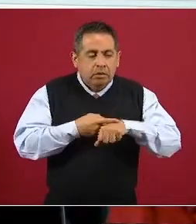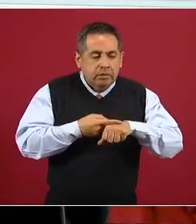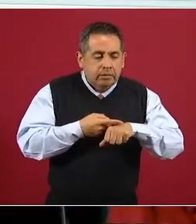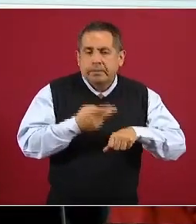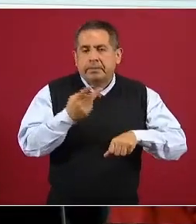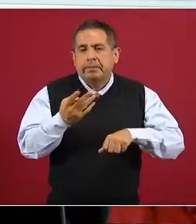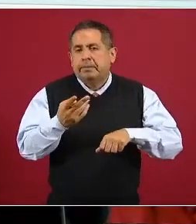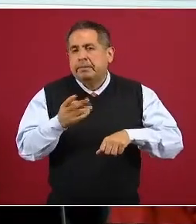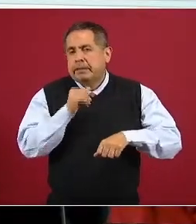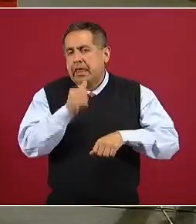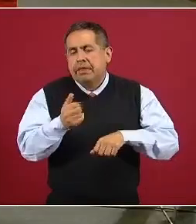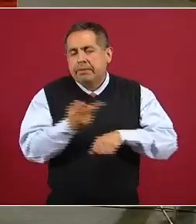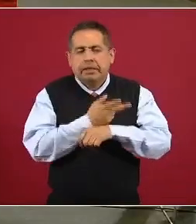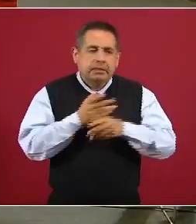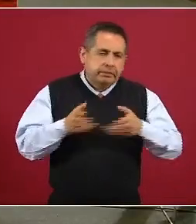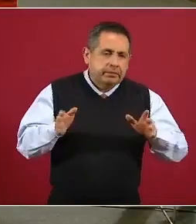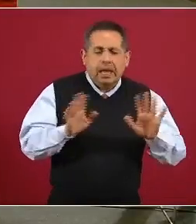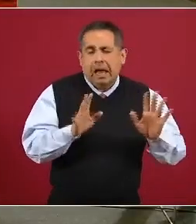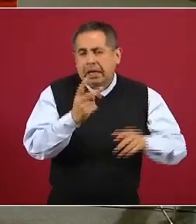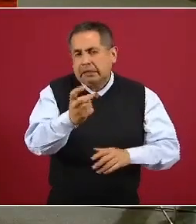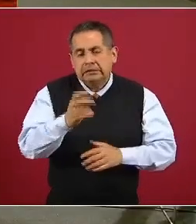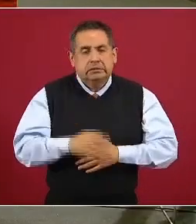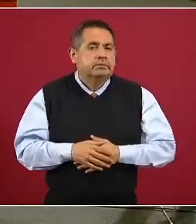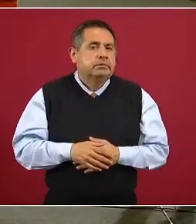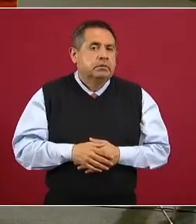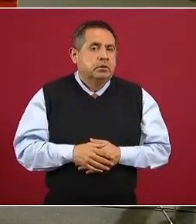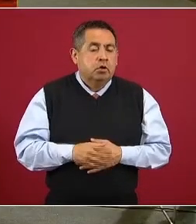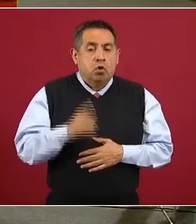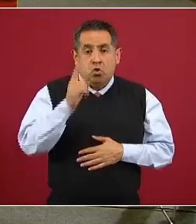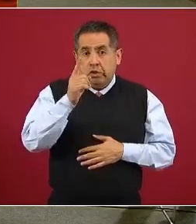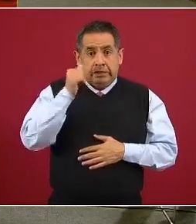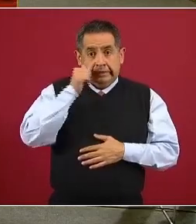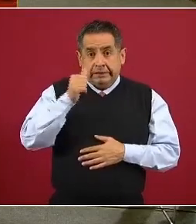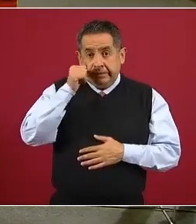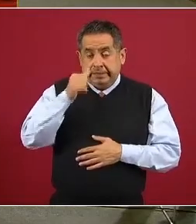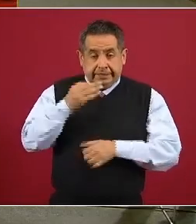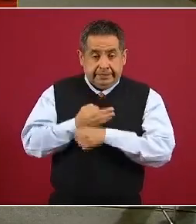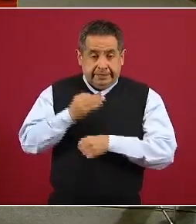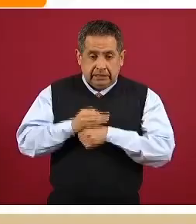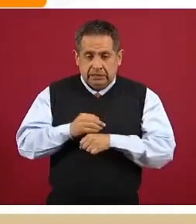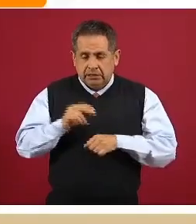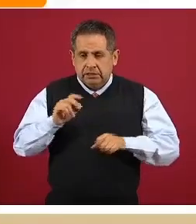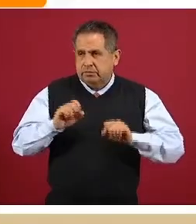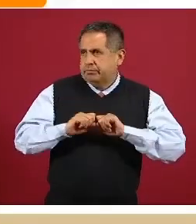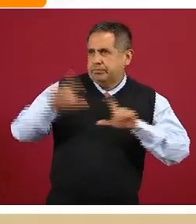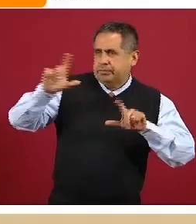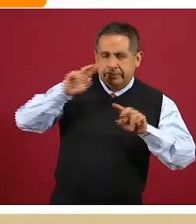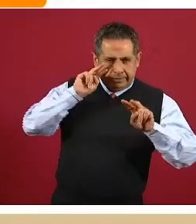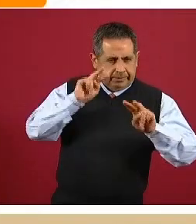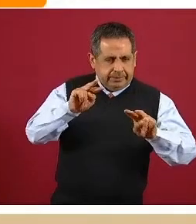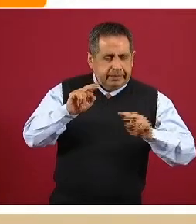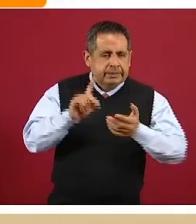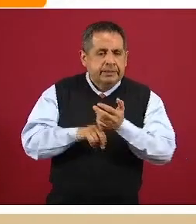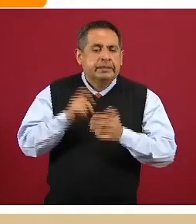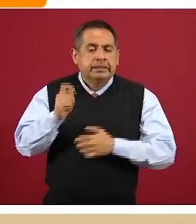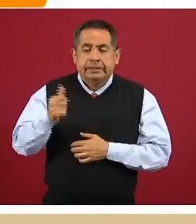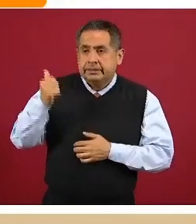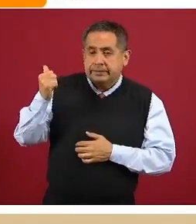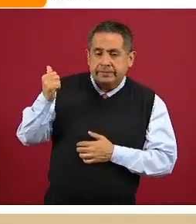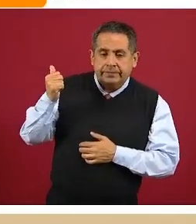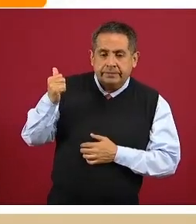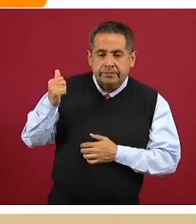llevado a cabo. Precisamente algo que monitoreamos siempre en esta gráfica y hacemos referencia es precisamente